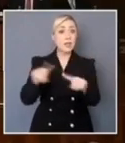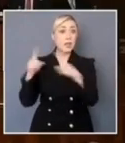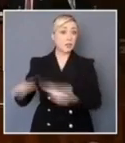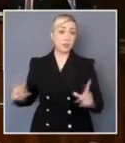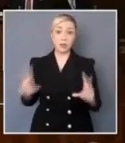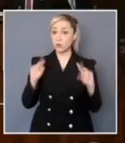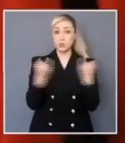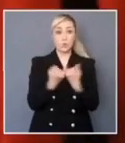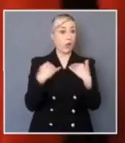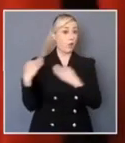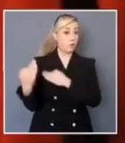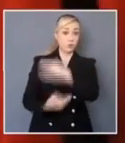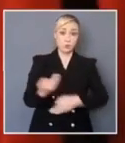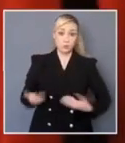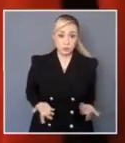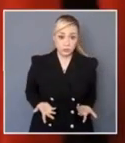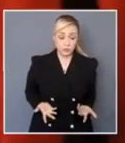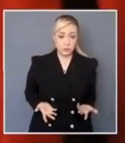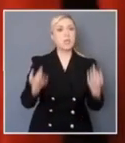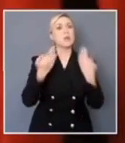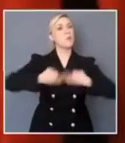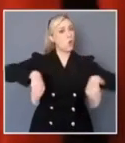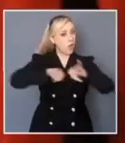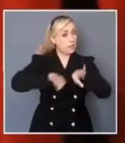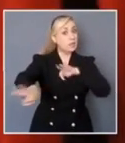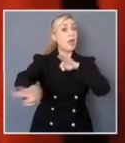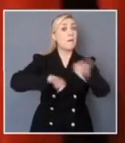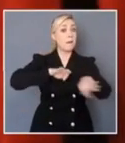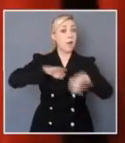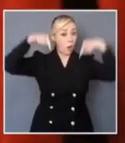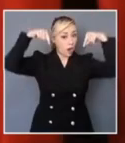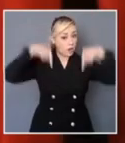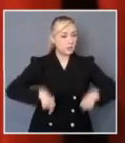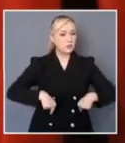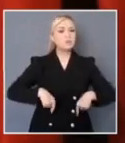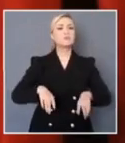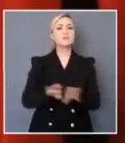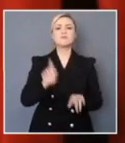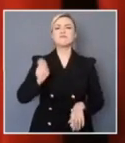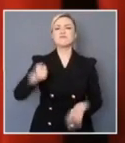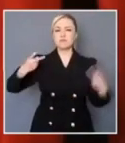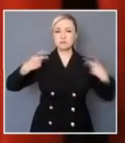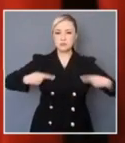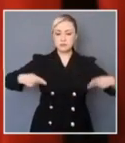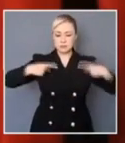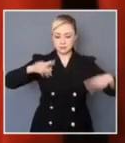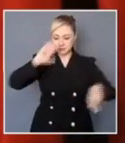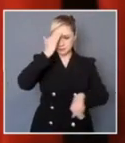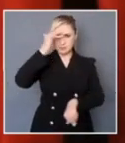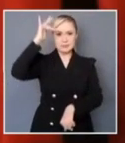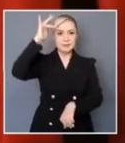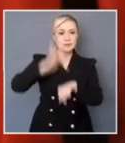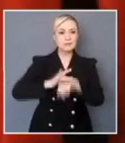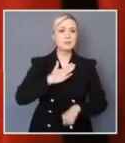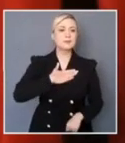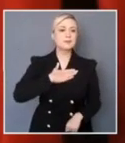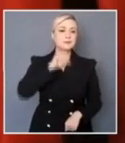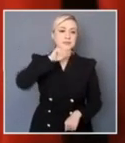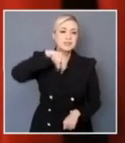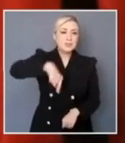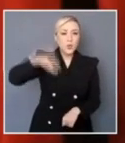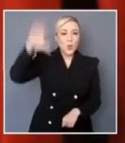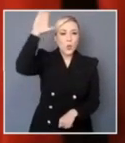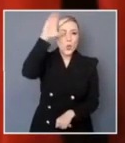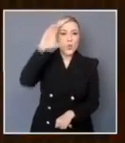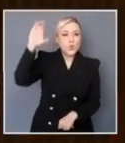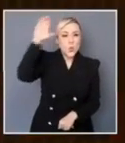importantísima labor la realizamos como seres sociales insertos en una cultura